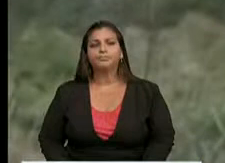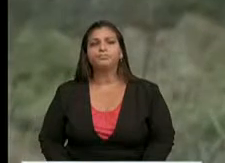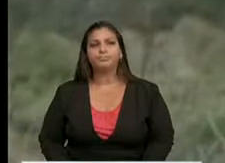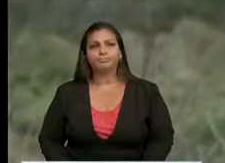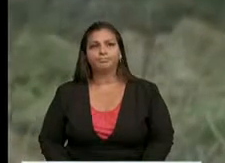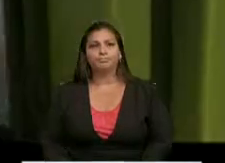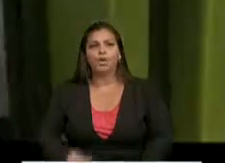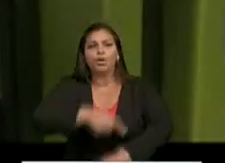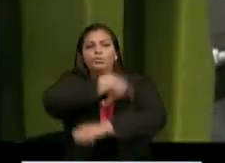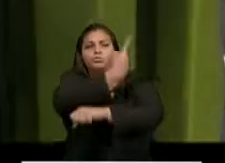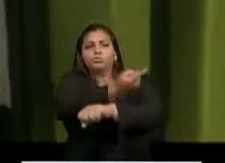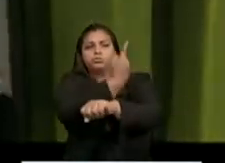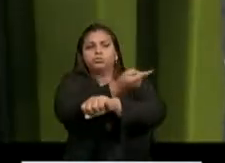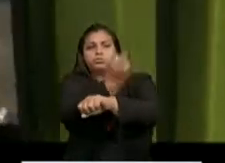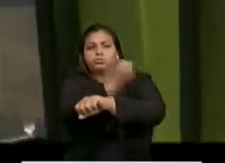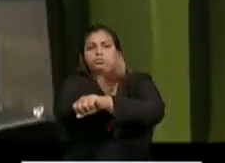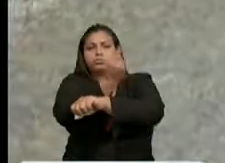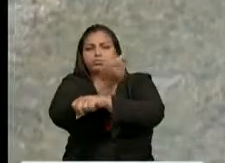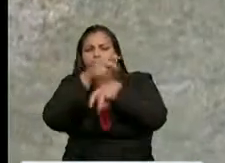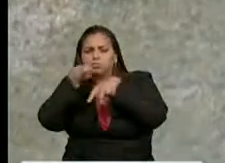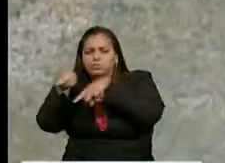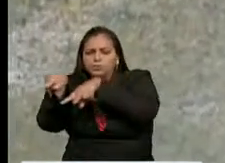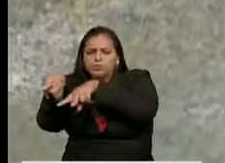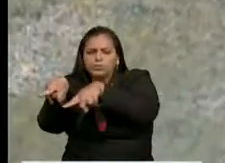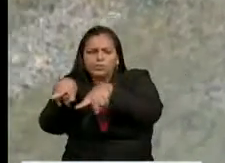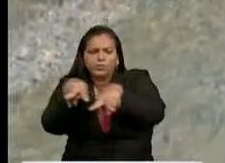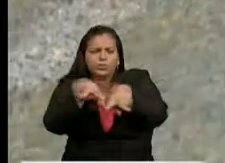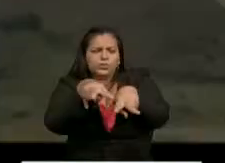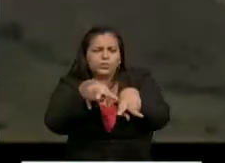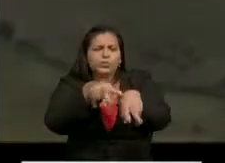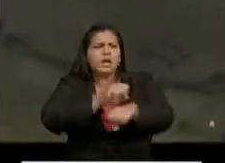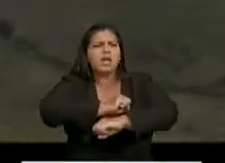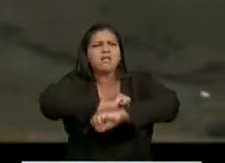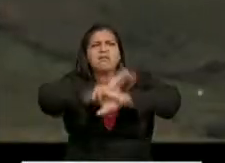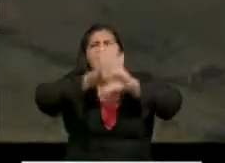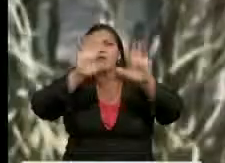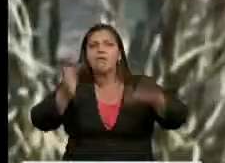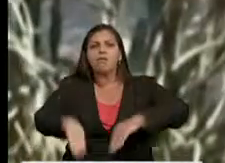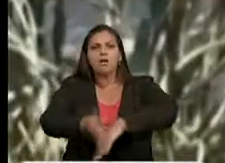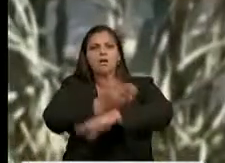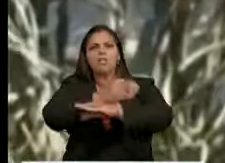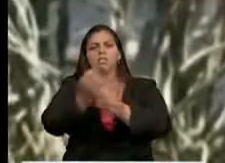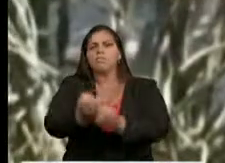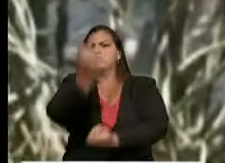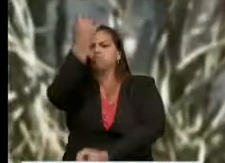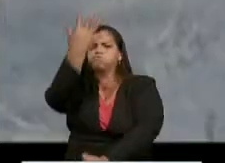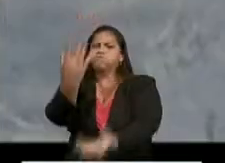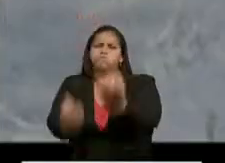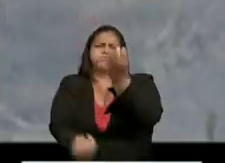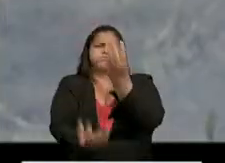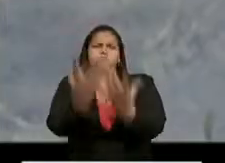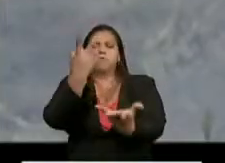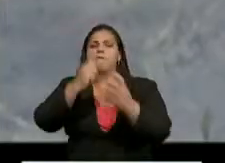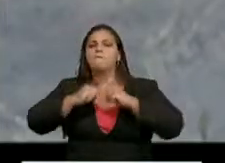Desde las alturas, se puede divisar la magnitud de lo que el fuego sin control ocasiona.